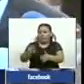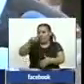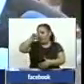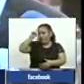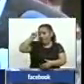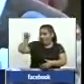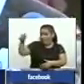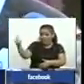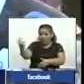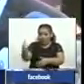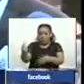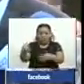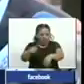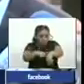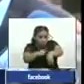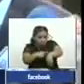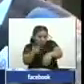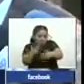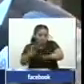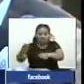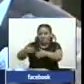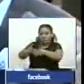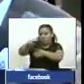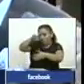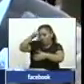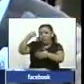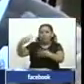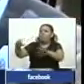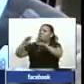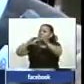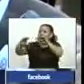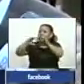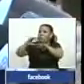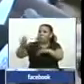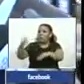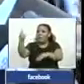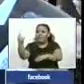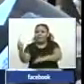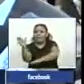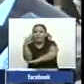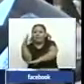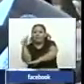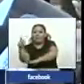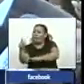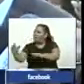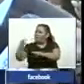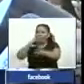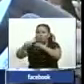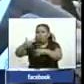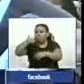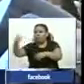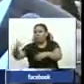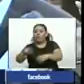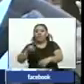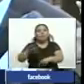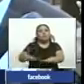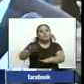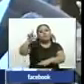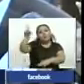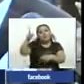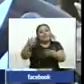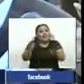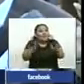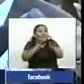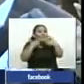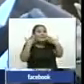hora ya están trabajando. Nos comunicamos tanto con nuestro consulado como con ellos de forma directa. Y bendito sea Dios, ayer estaban